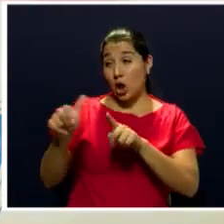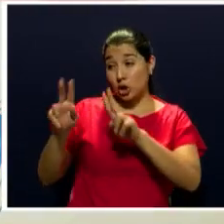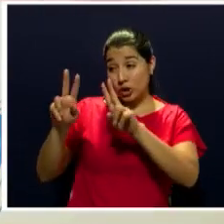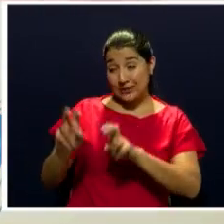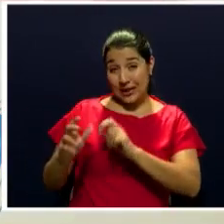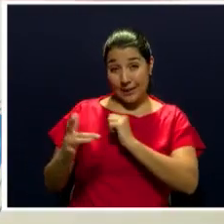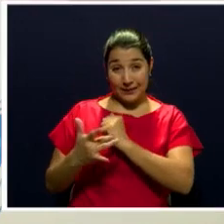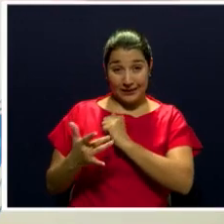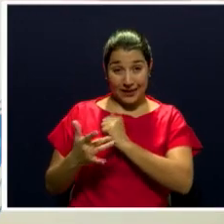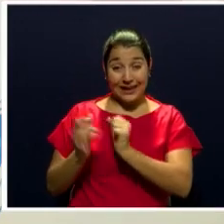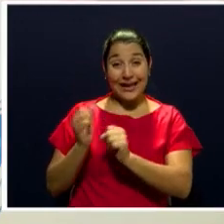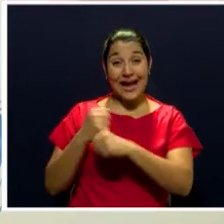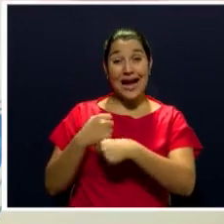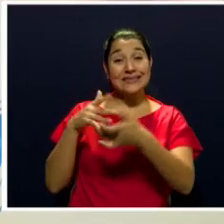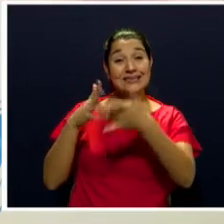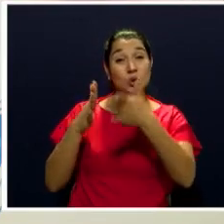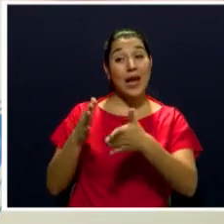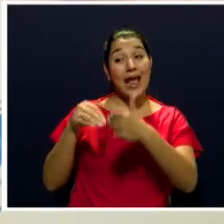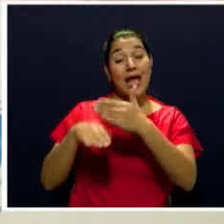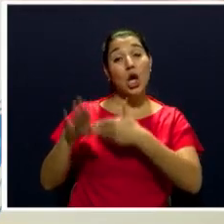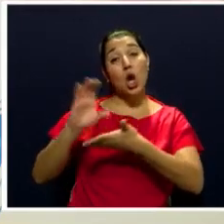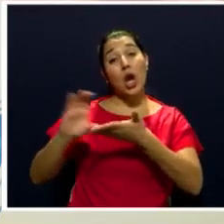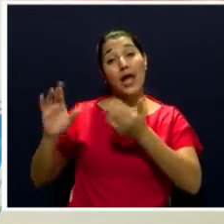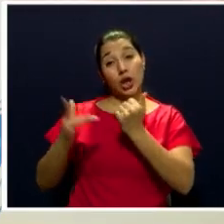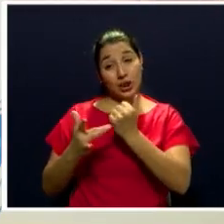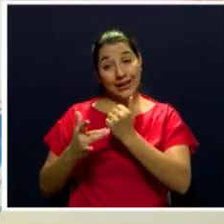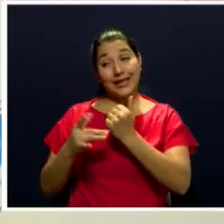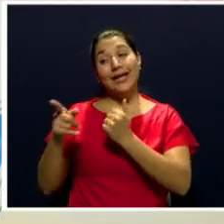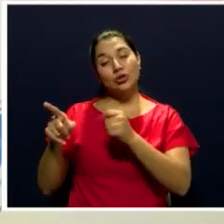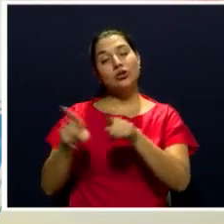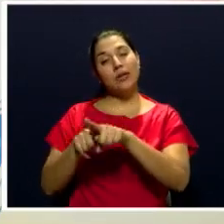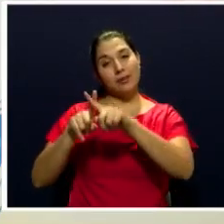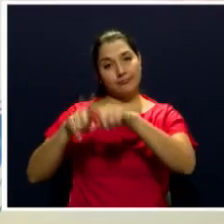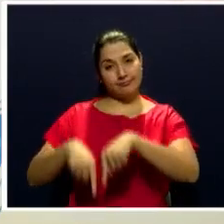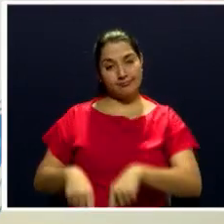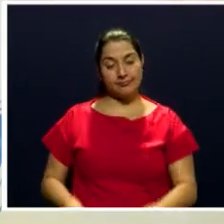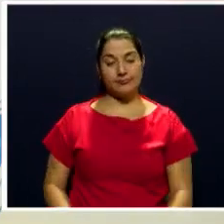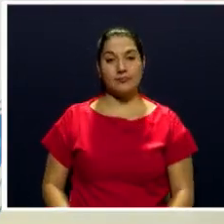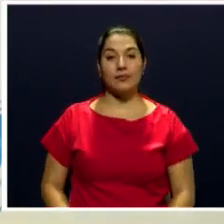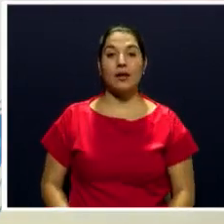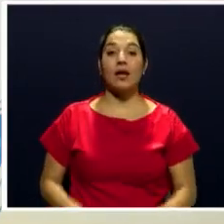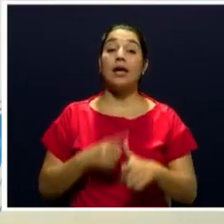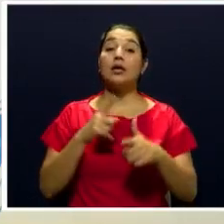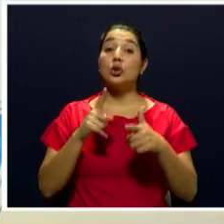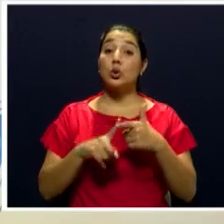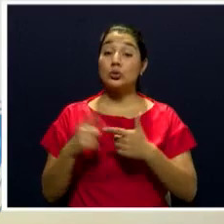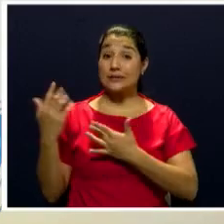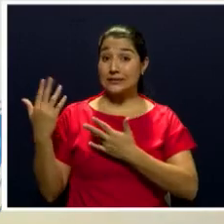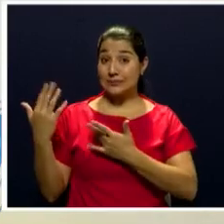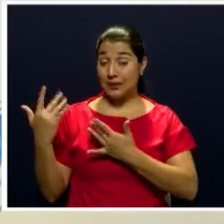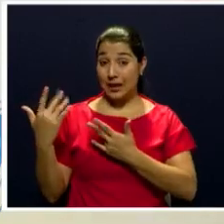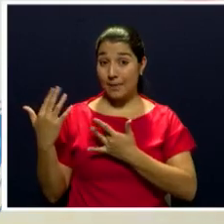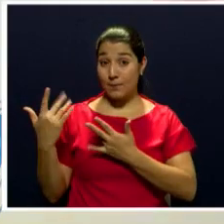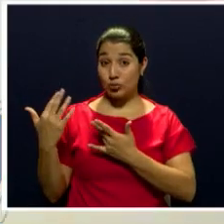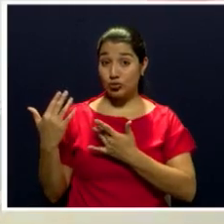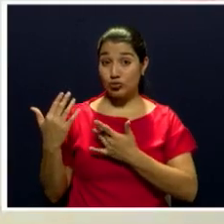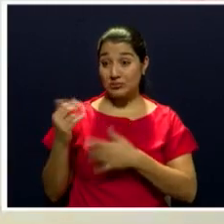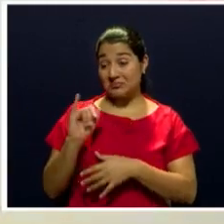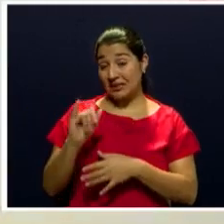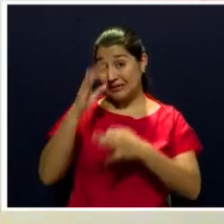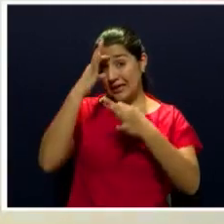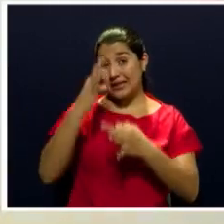nuestros estudiantes de los colegios técnicos también fueron suspendidas por las mismas razones. Así es que esperamos que esta